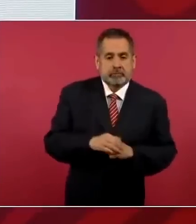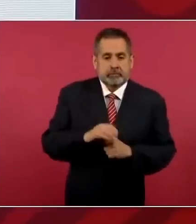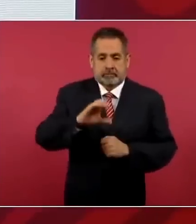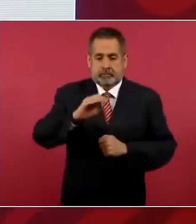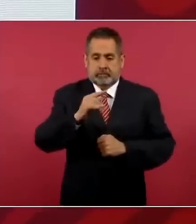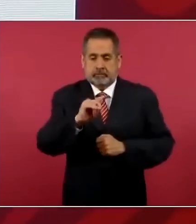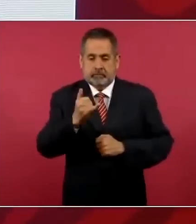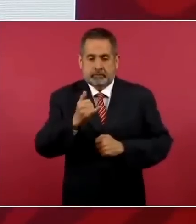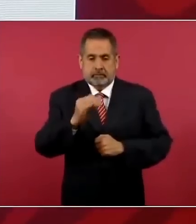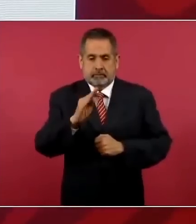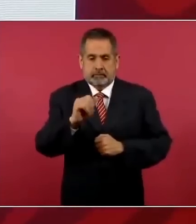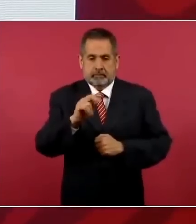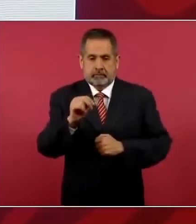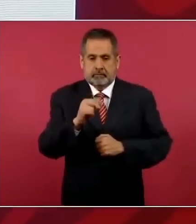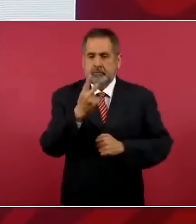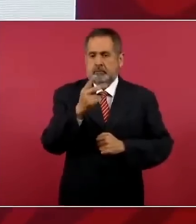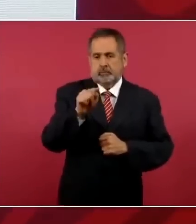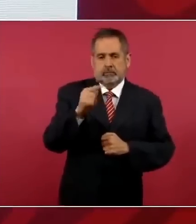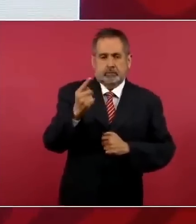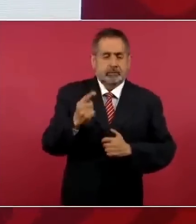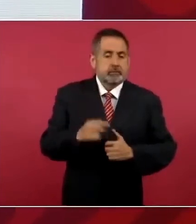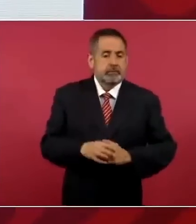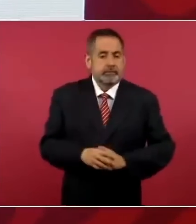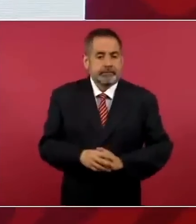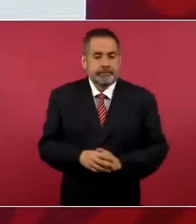Citibanamex 2.1,